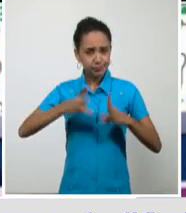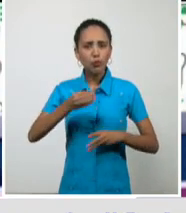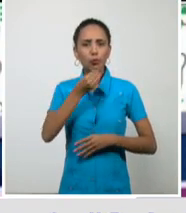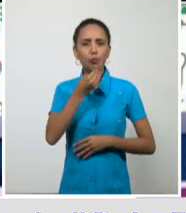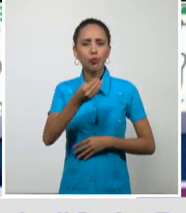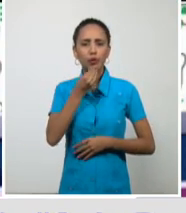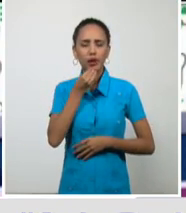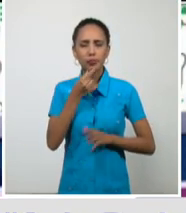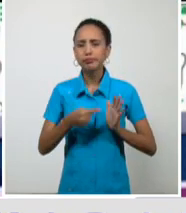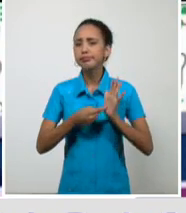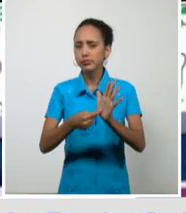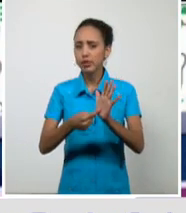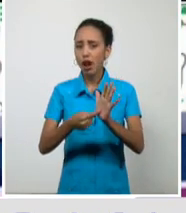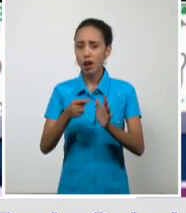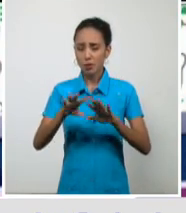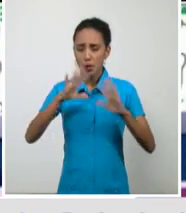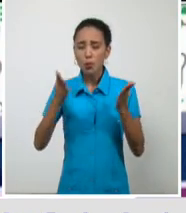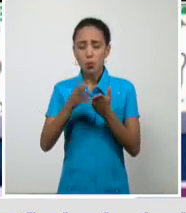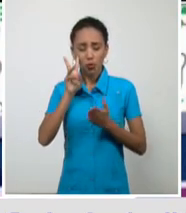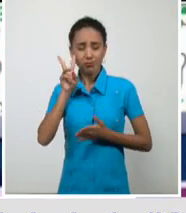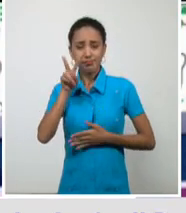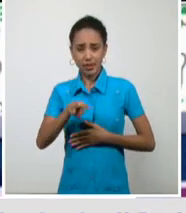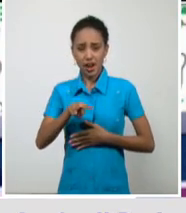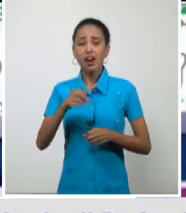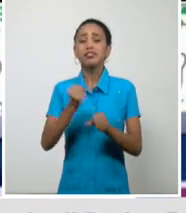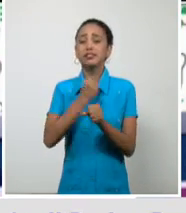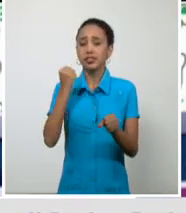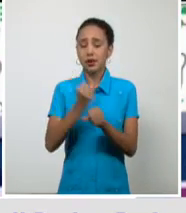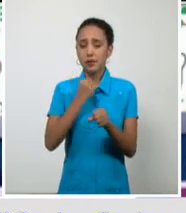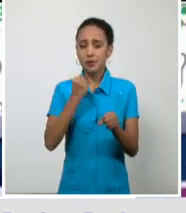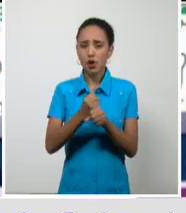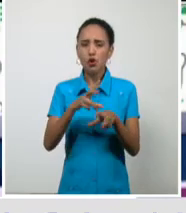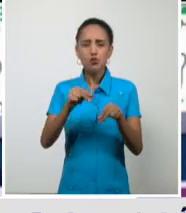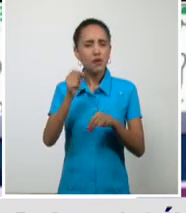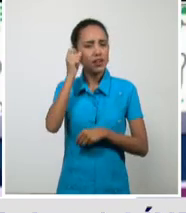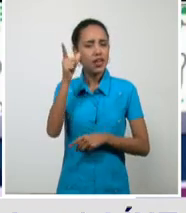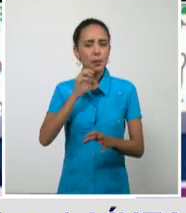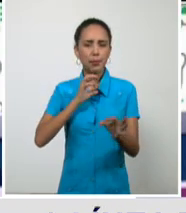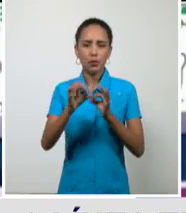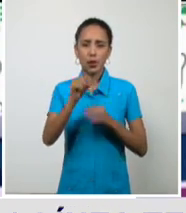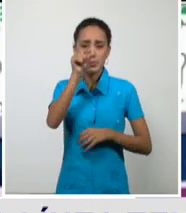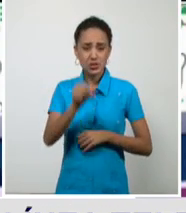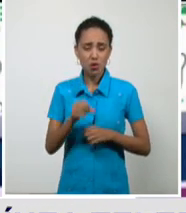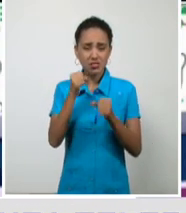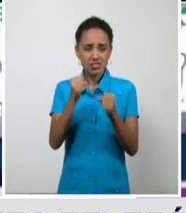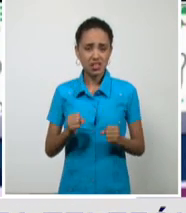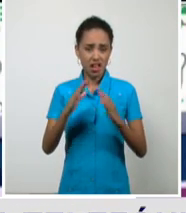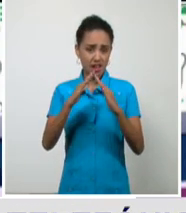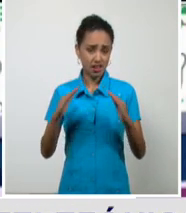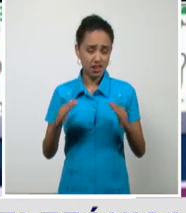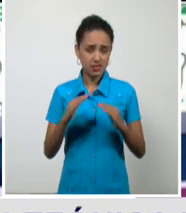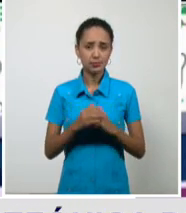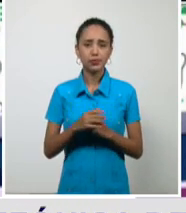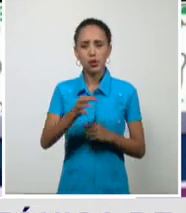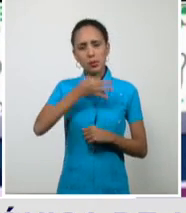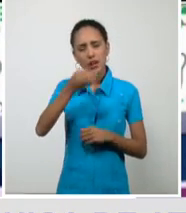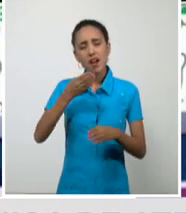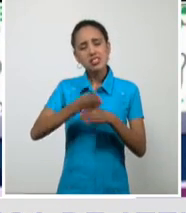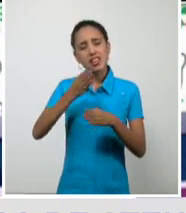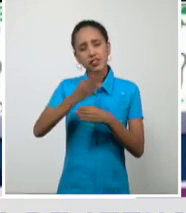mundo estas acciones y aportar nuevas ideas de protección a quienes deben mantenerse en casa. Les decía que en el territorio santiaguero hay